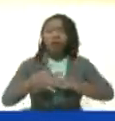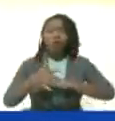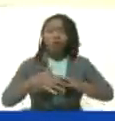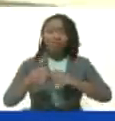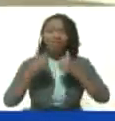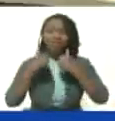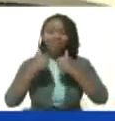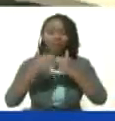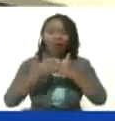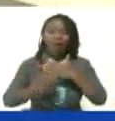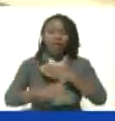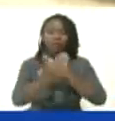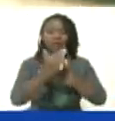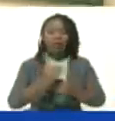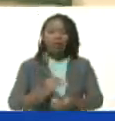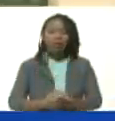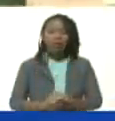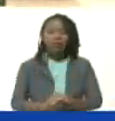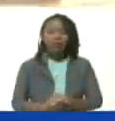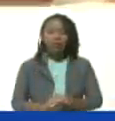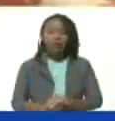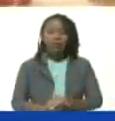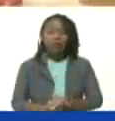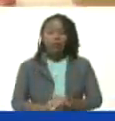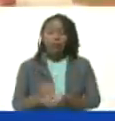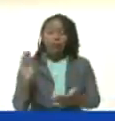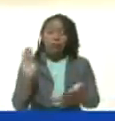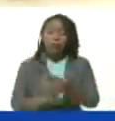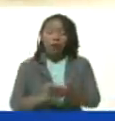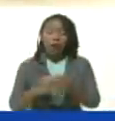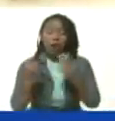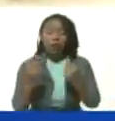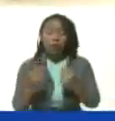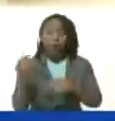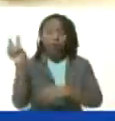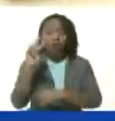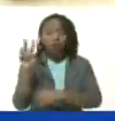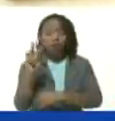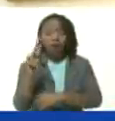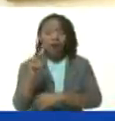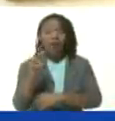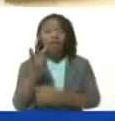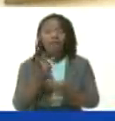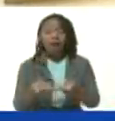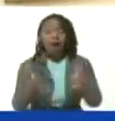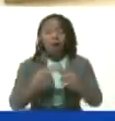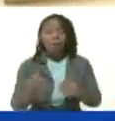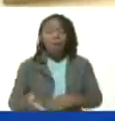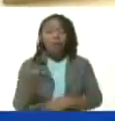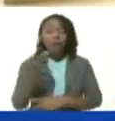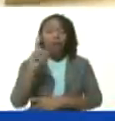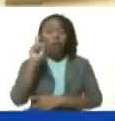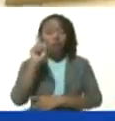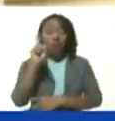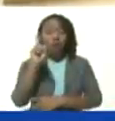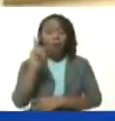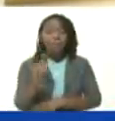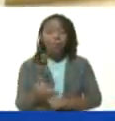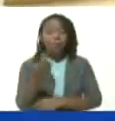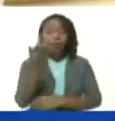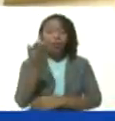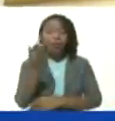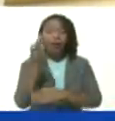bueno, avanzado, bueno, van a poner la economía venezolana a valer. Es uno de los motores, así